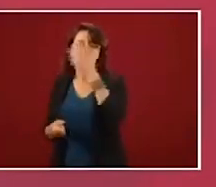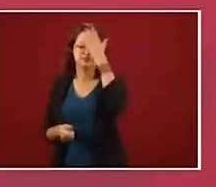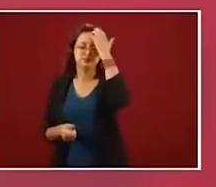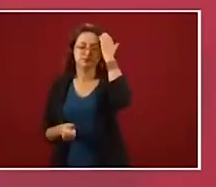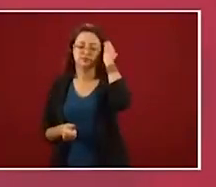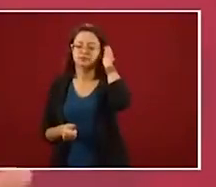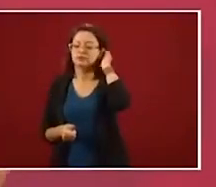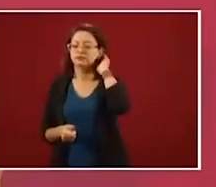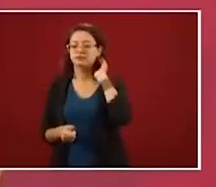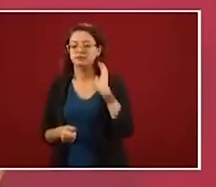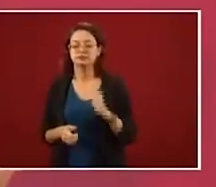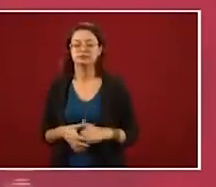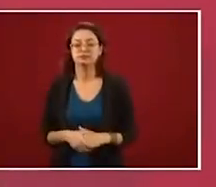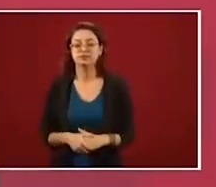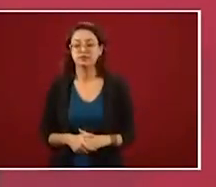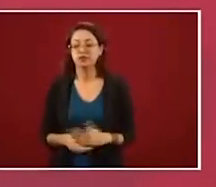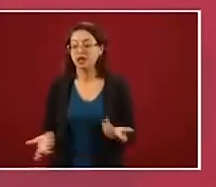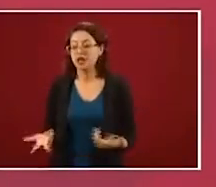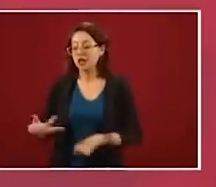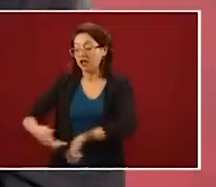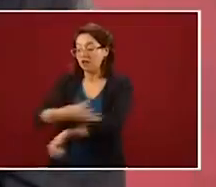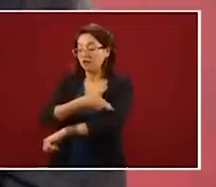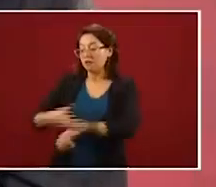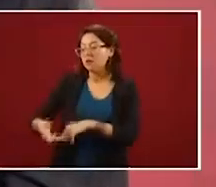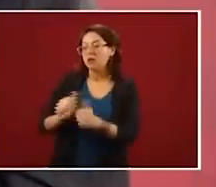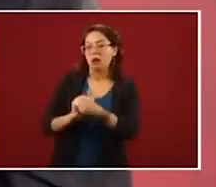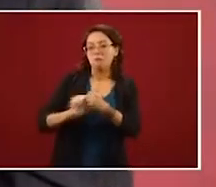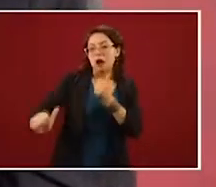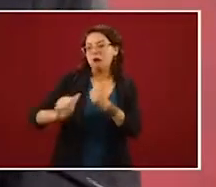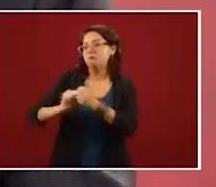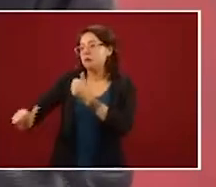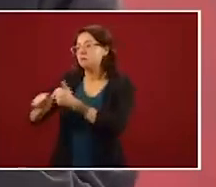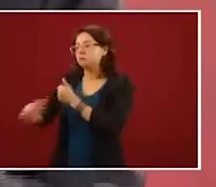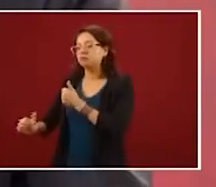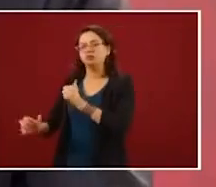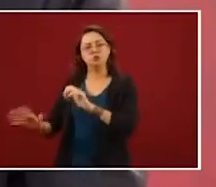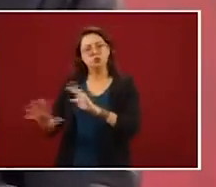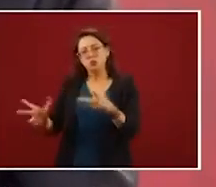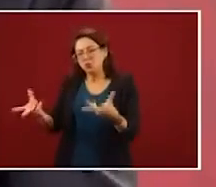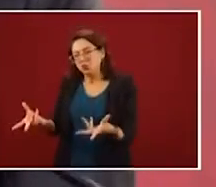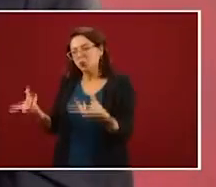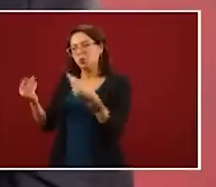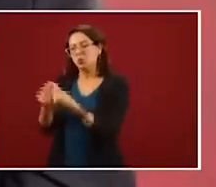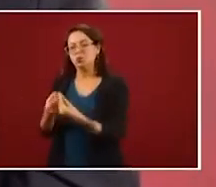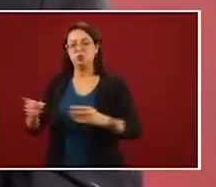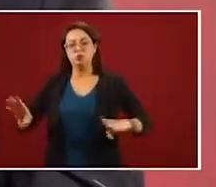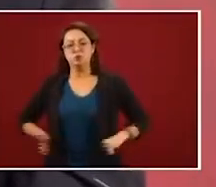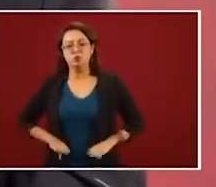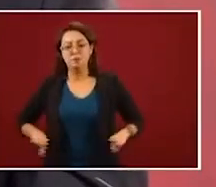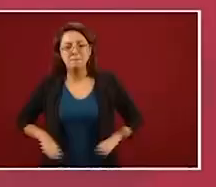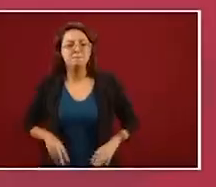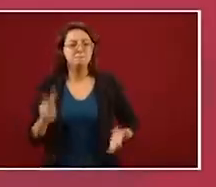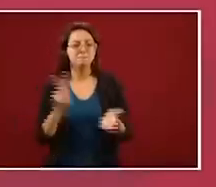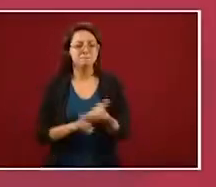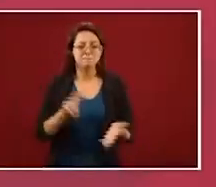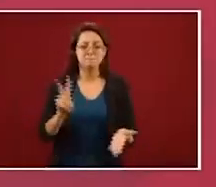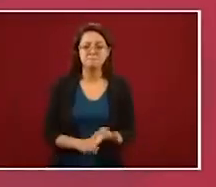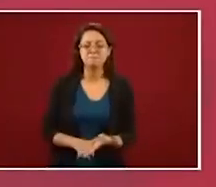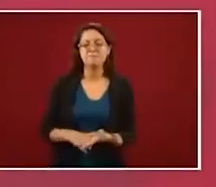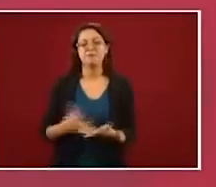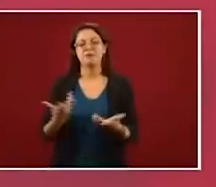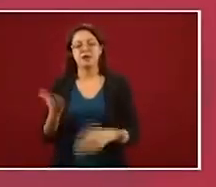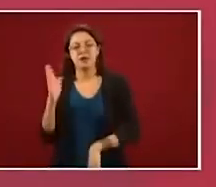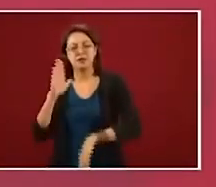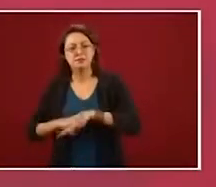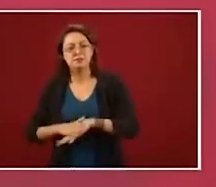se evite la desintegración de las familias, que se fortalezcan valores, que